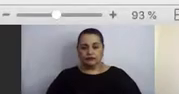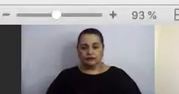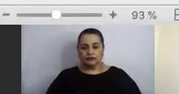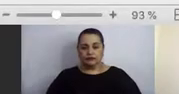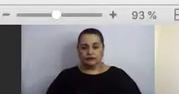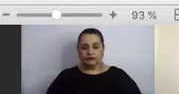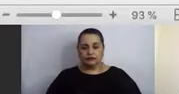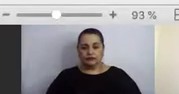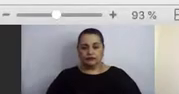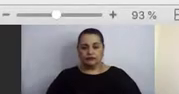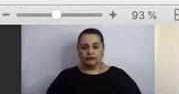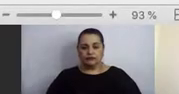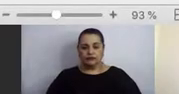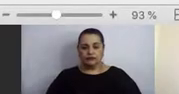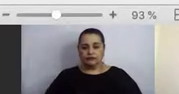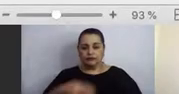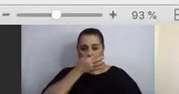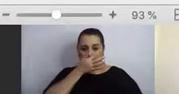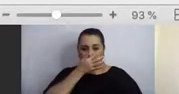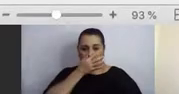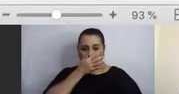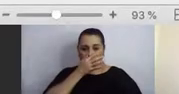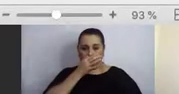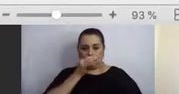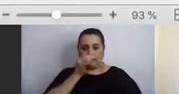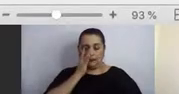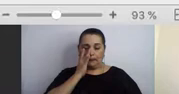que no se